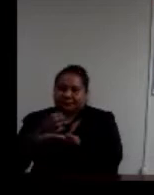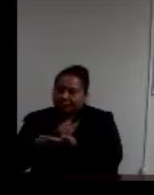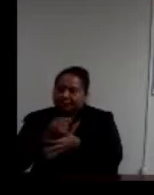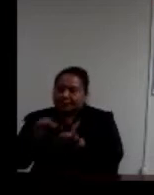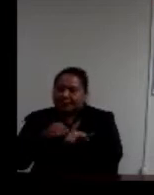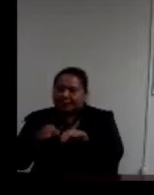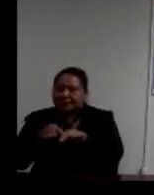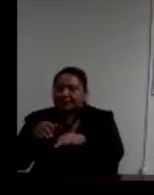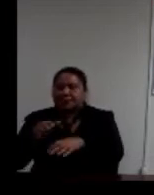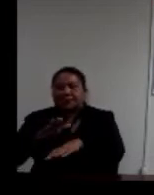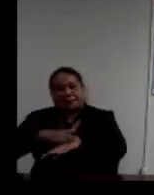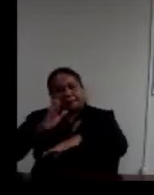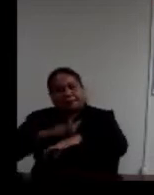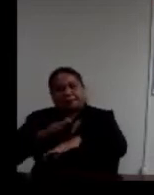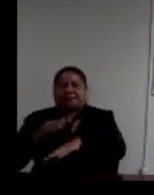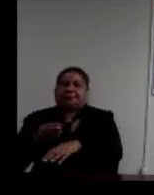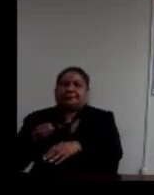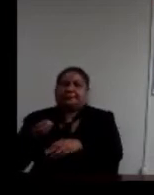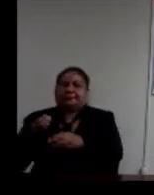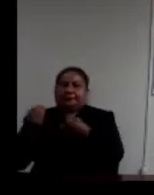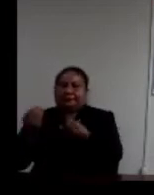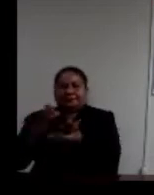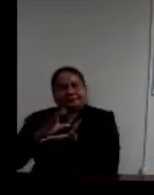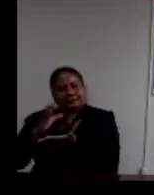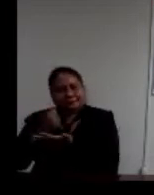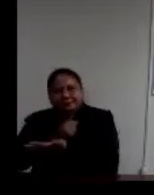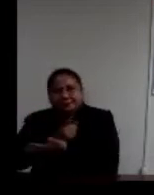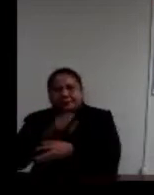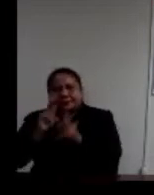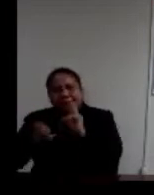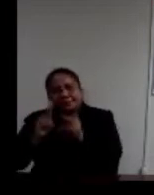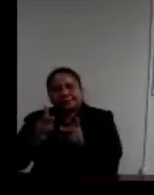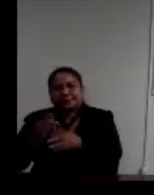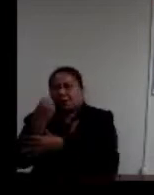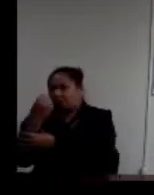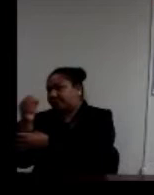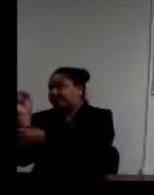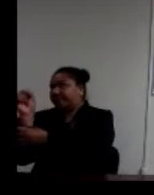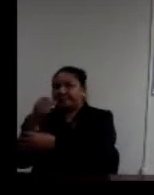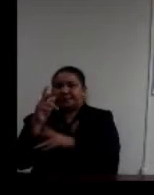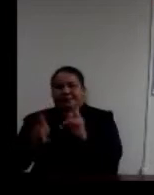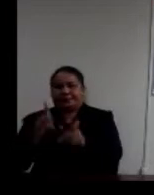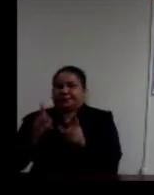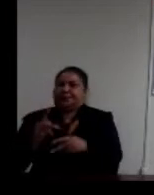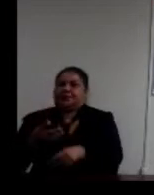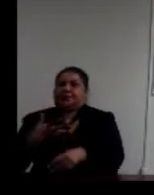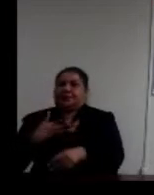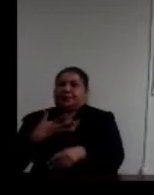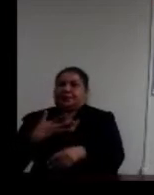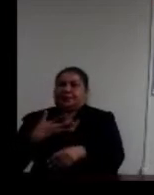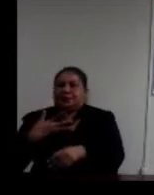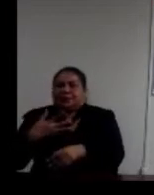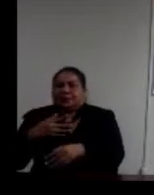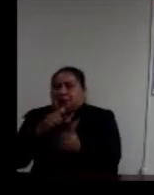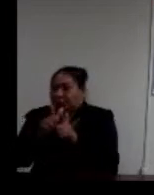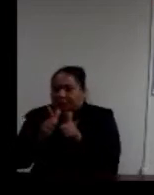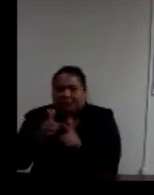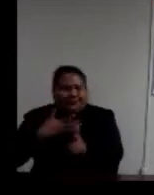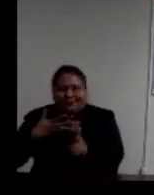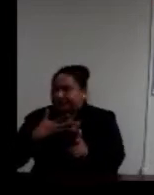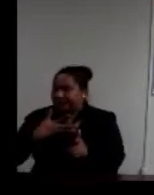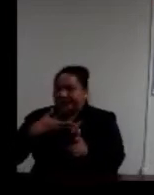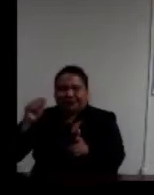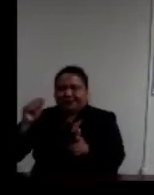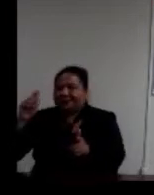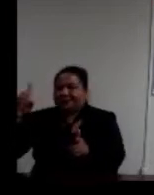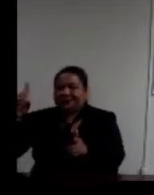mucho más ganas de estar hablando, platicando o distrayéndose. Entonces no todo el grupo va a tener TDA. Entonces va a haber